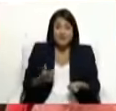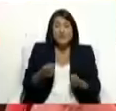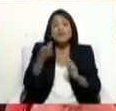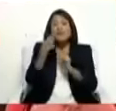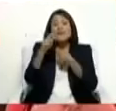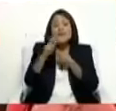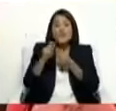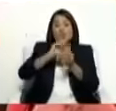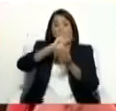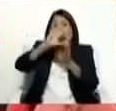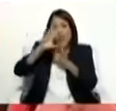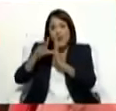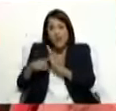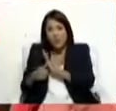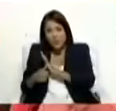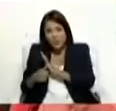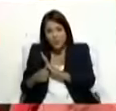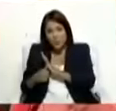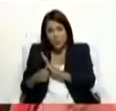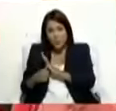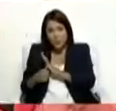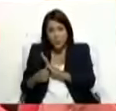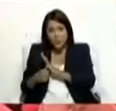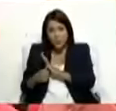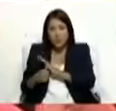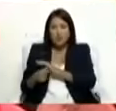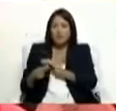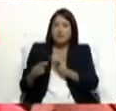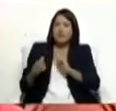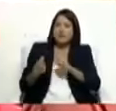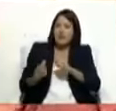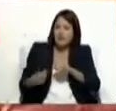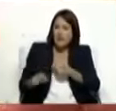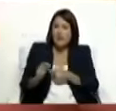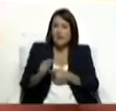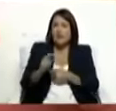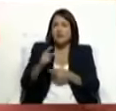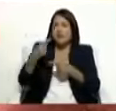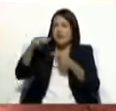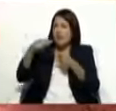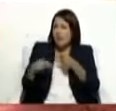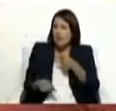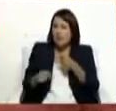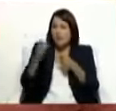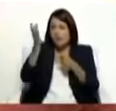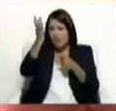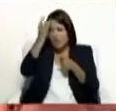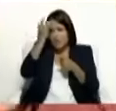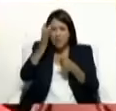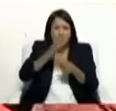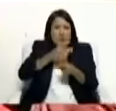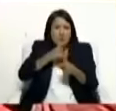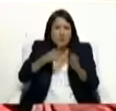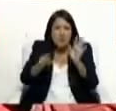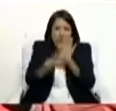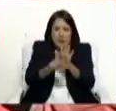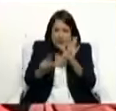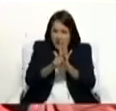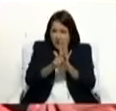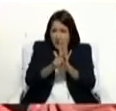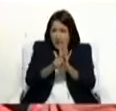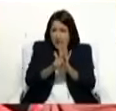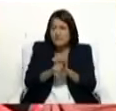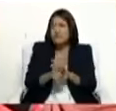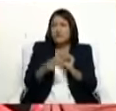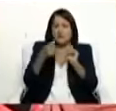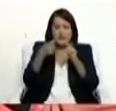robarnos a través de artimañas, a través de subterfugio, a través de actos fraudulentos